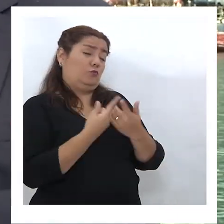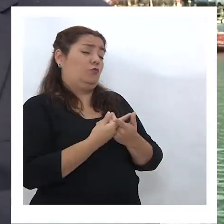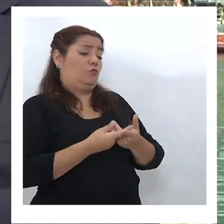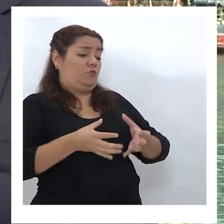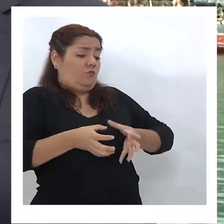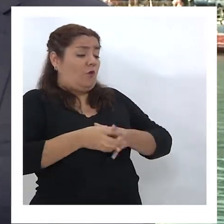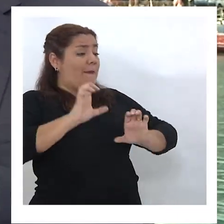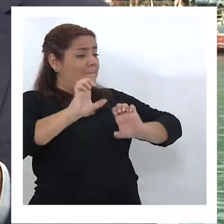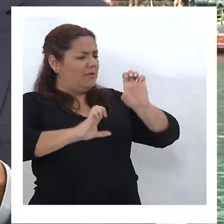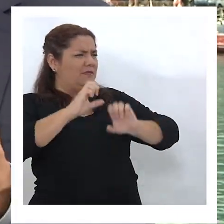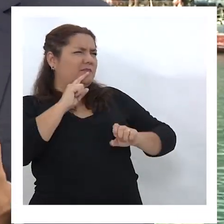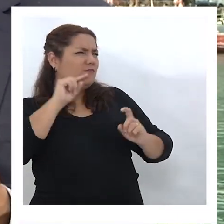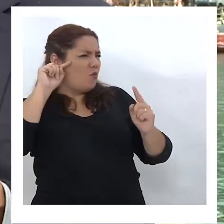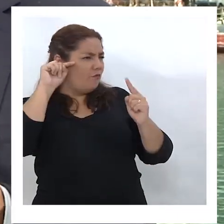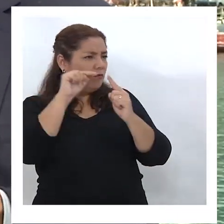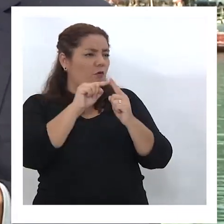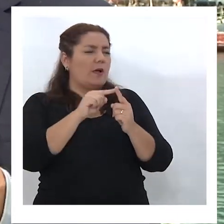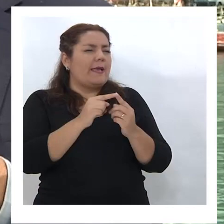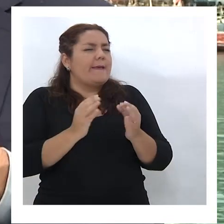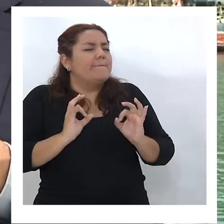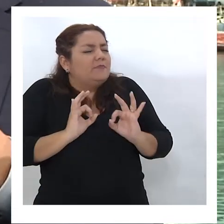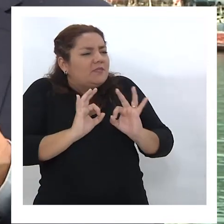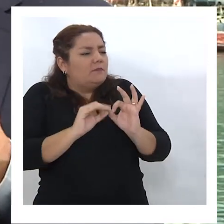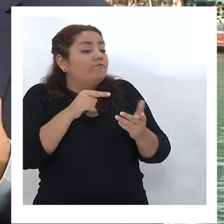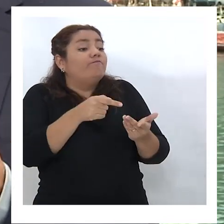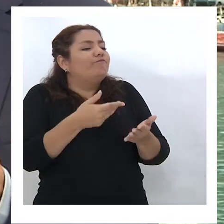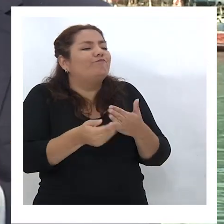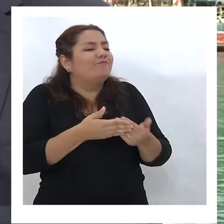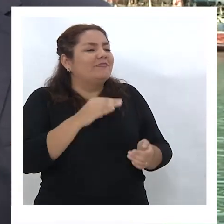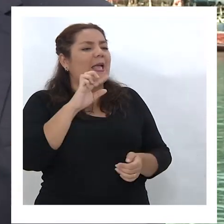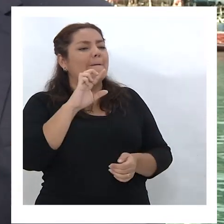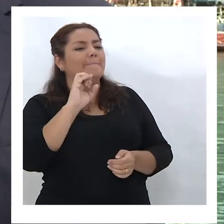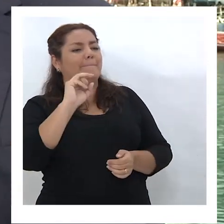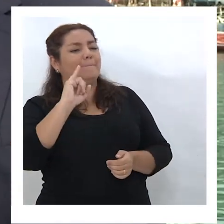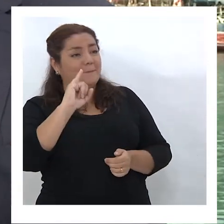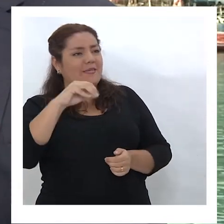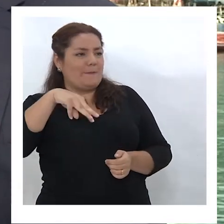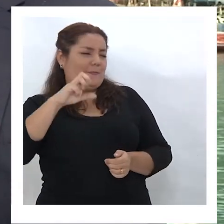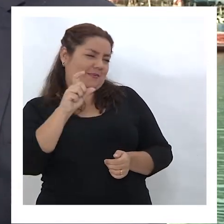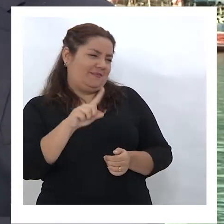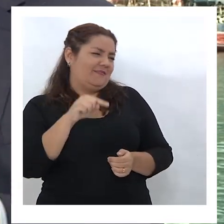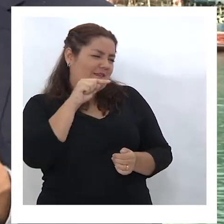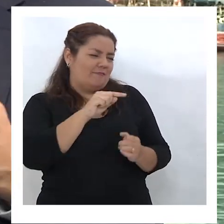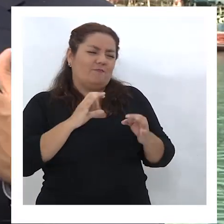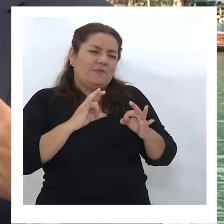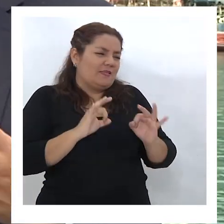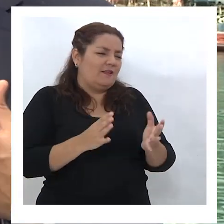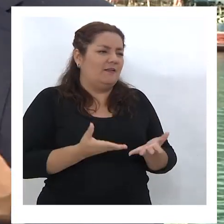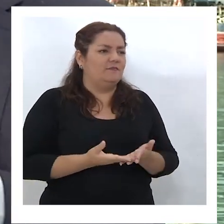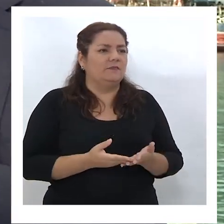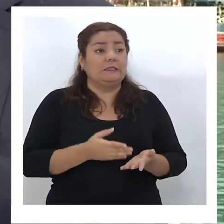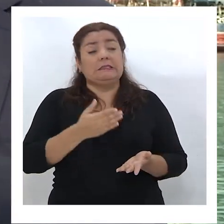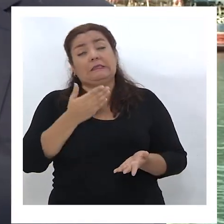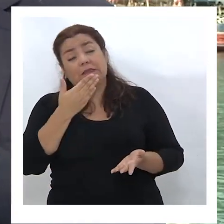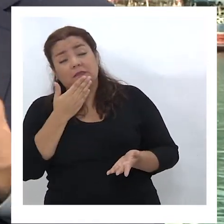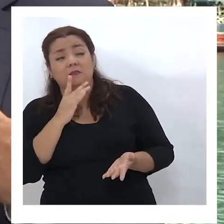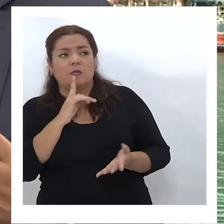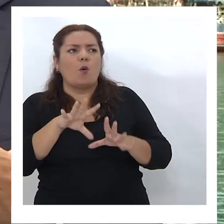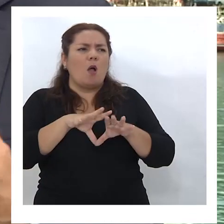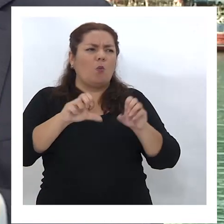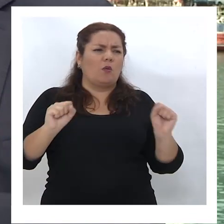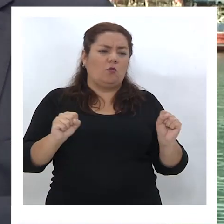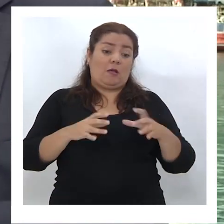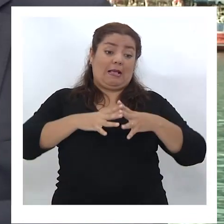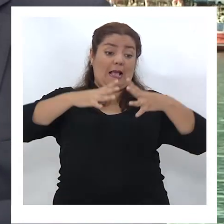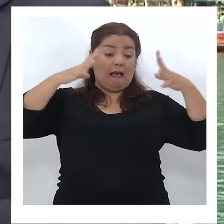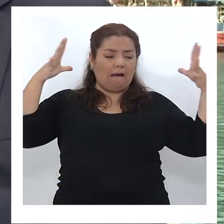agencia tenemos un foco especial en las pymes. Esa en realidad es nuestra especialidad. También, sin duda, tenemos acuerdos con grandes